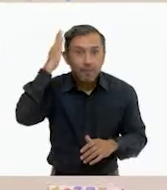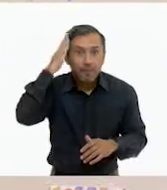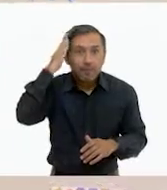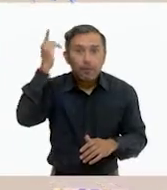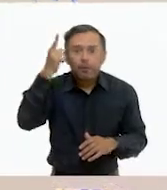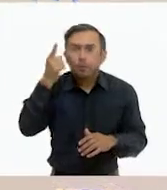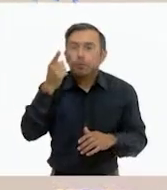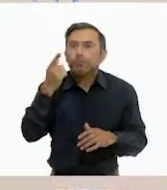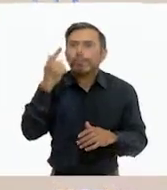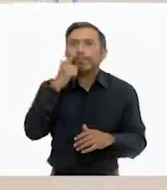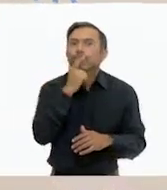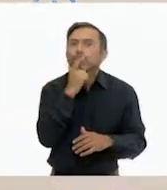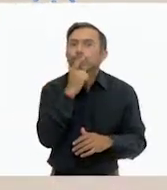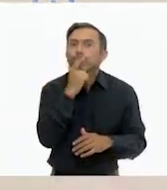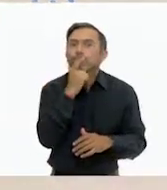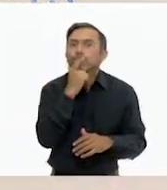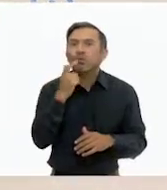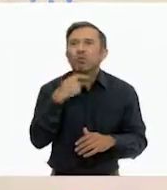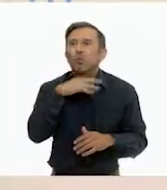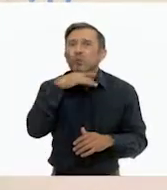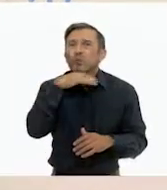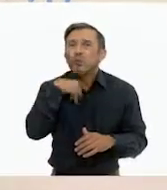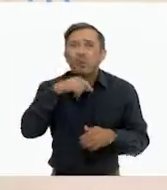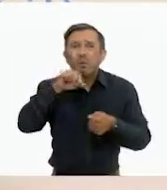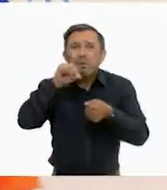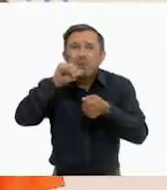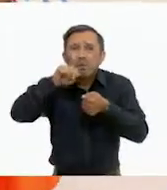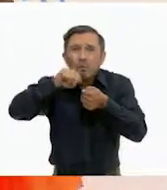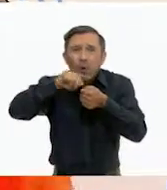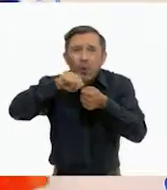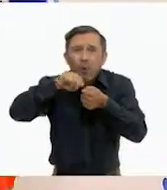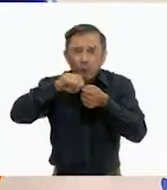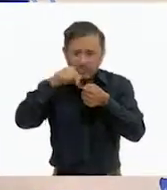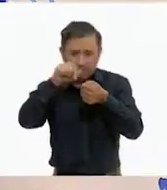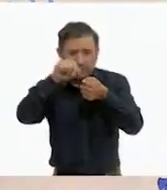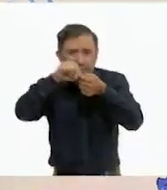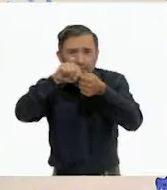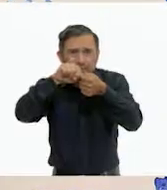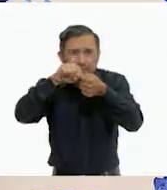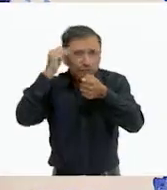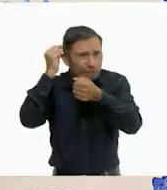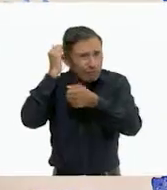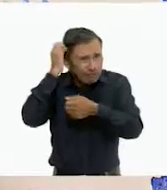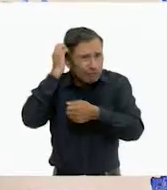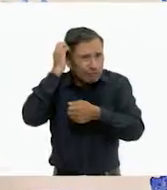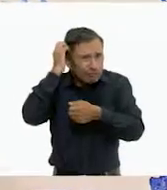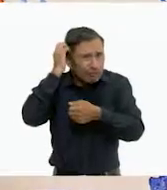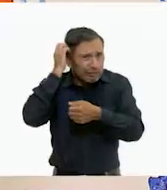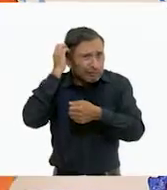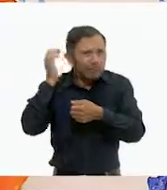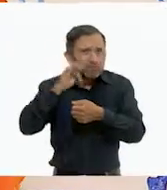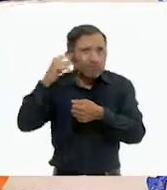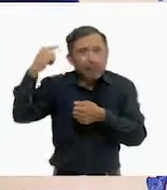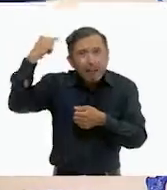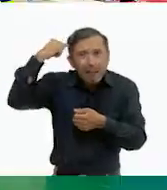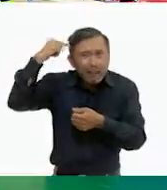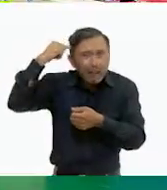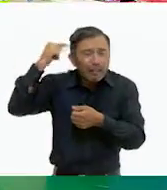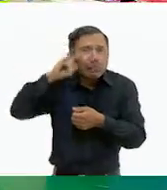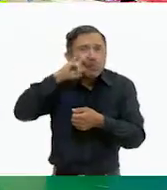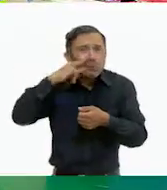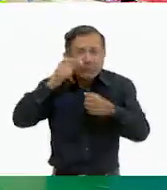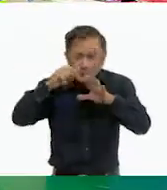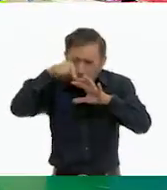a combatir los piojos. ¿Saben qué son los piojos? Son unos parásitos que se alojan en la cabeza, en el